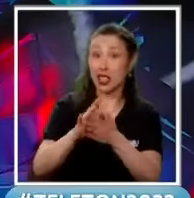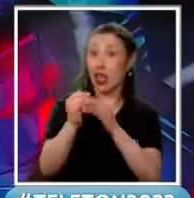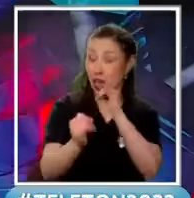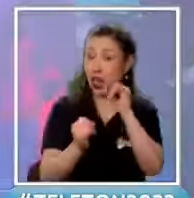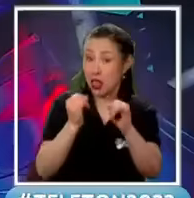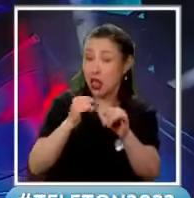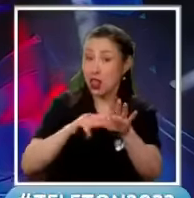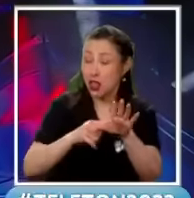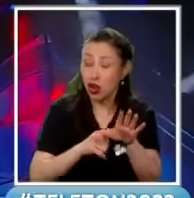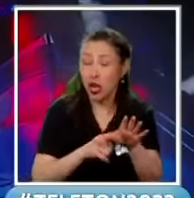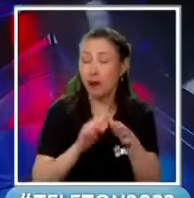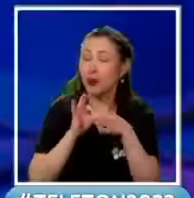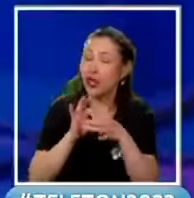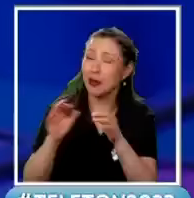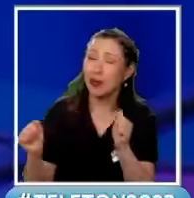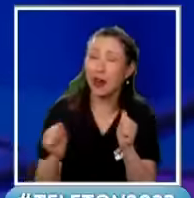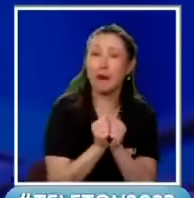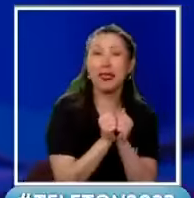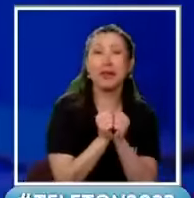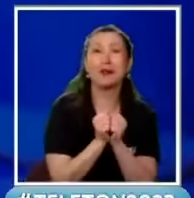por acompañarme! ¡Muchas gracias!